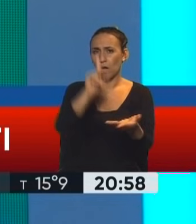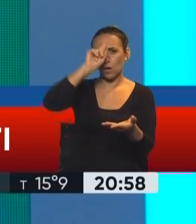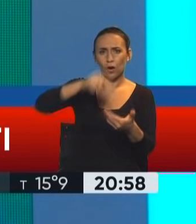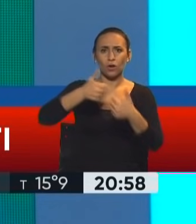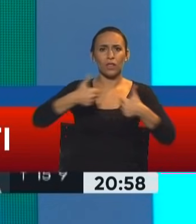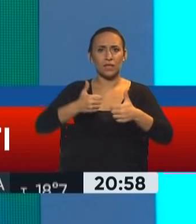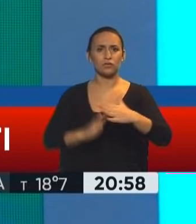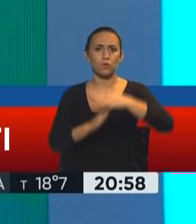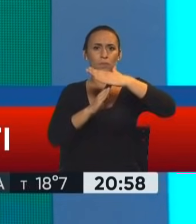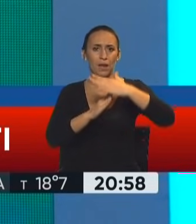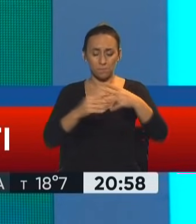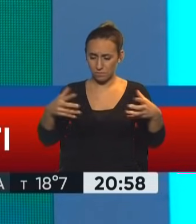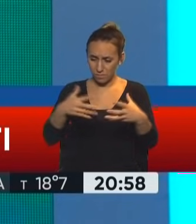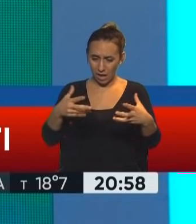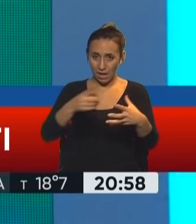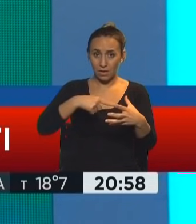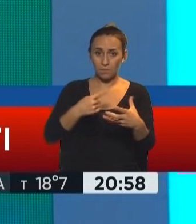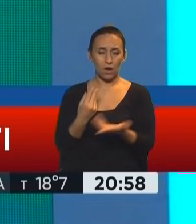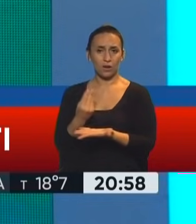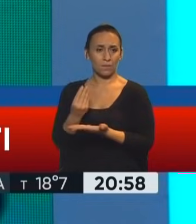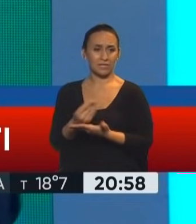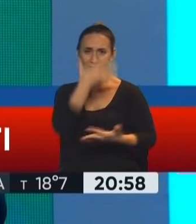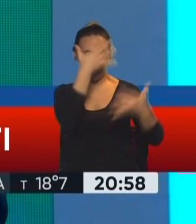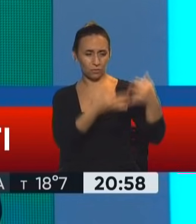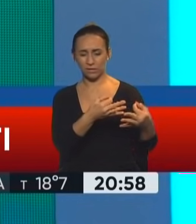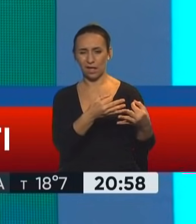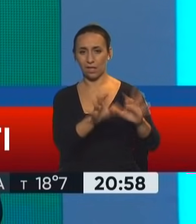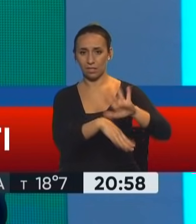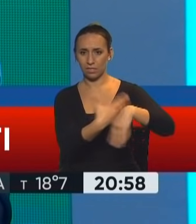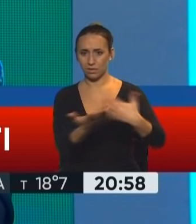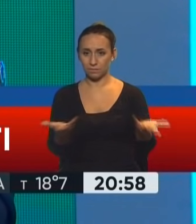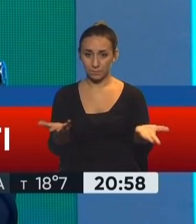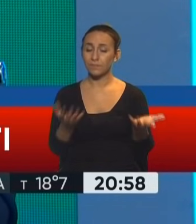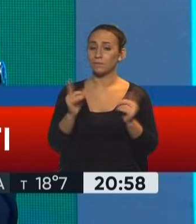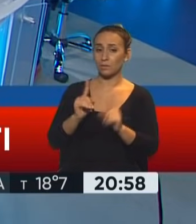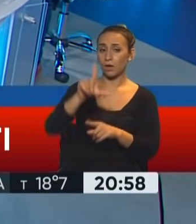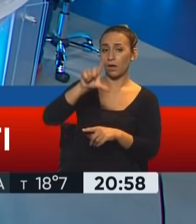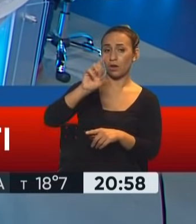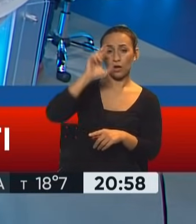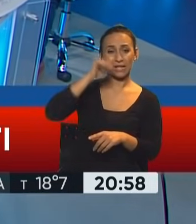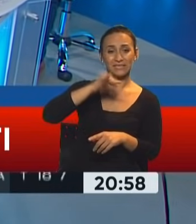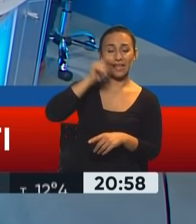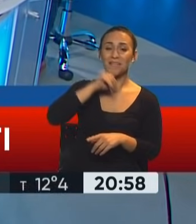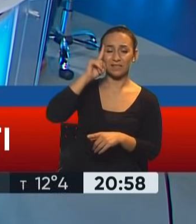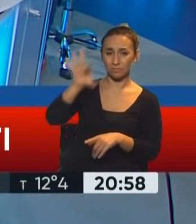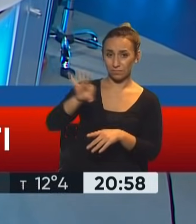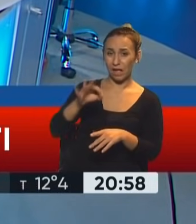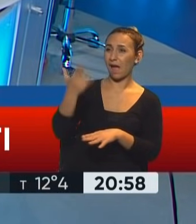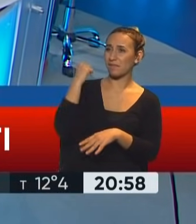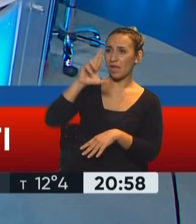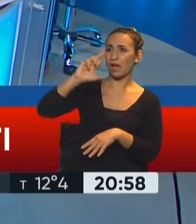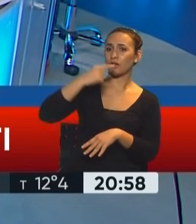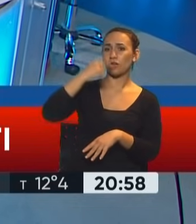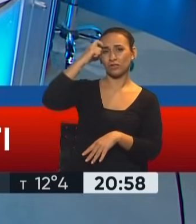Suprema que no representa la justicia. Es la segunda vez que lo sorprenden a Lorenzetti. Cuando eligieron a Rosenkrantz, también